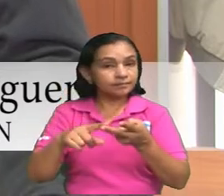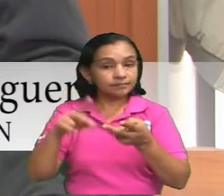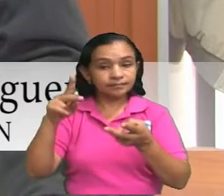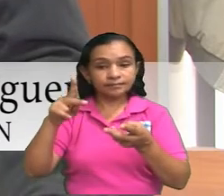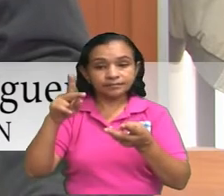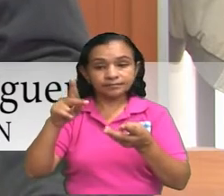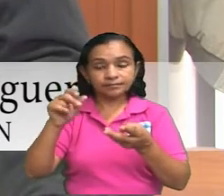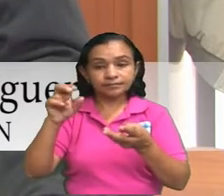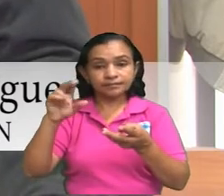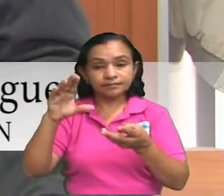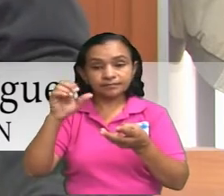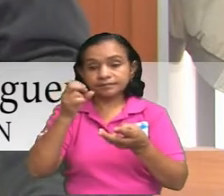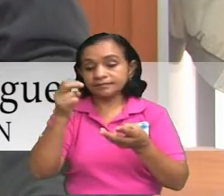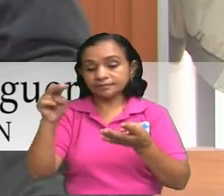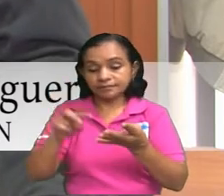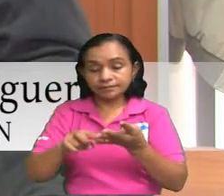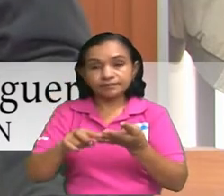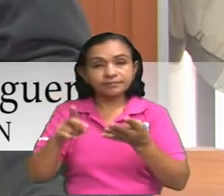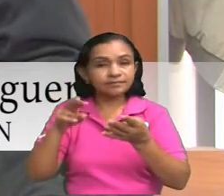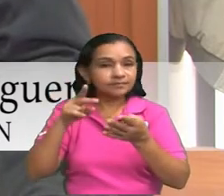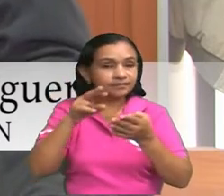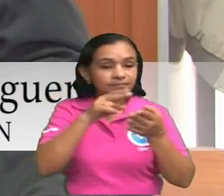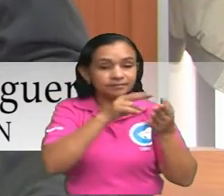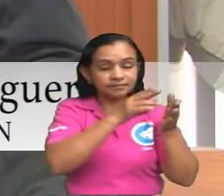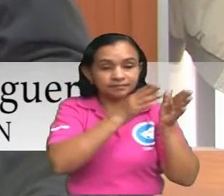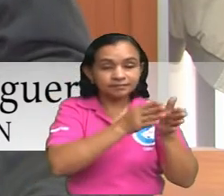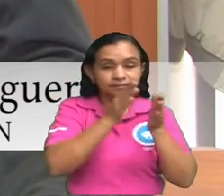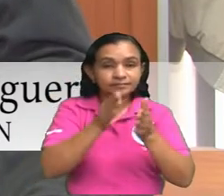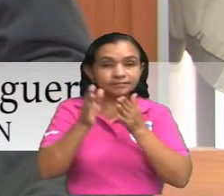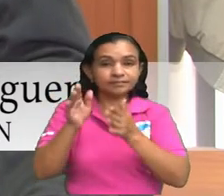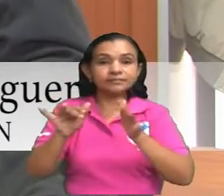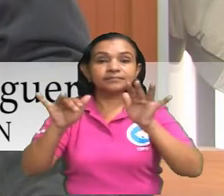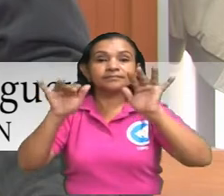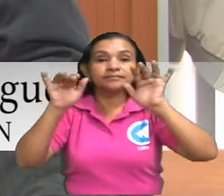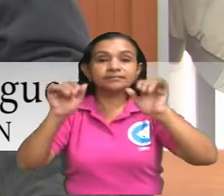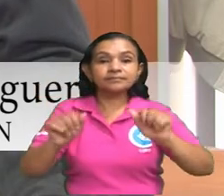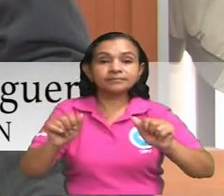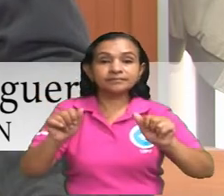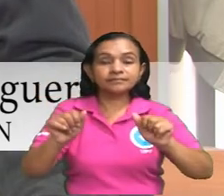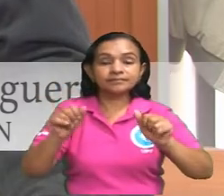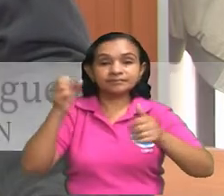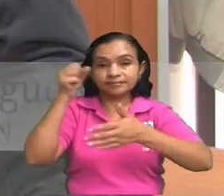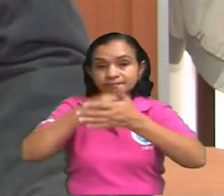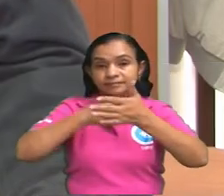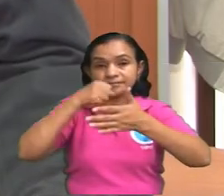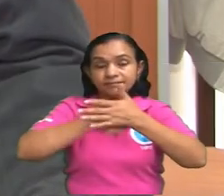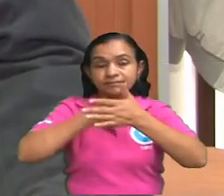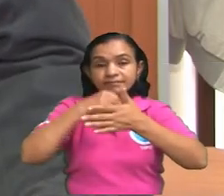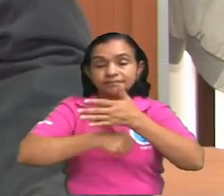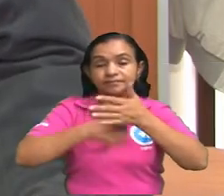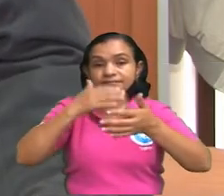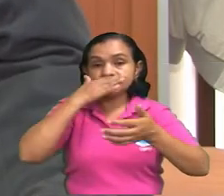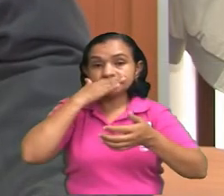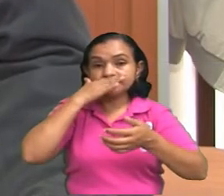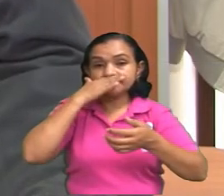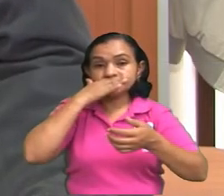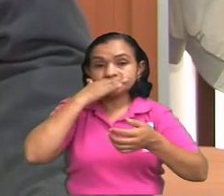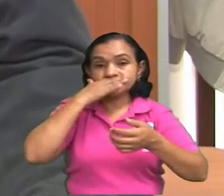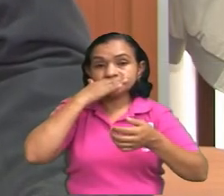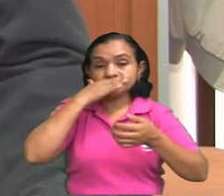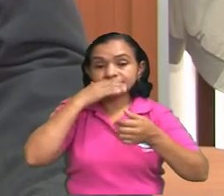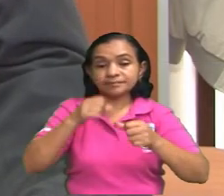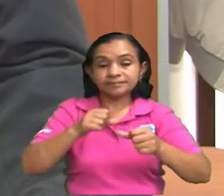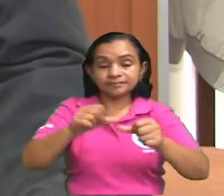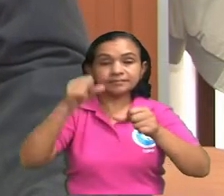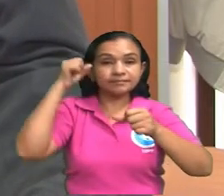Pancasán, es decir, en una ruta en la que, ya encabezando estos esfuerzos del Frente Sandinista, nos llevó a la